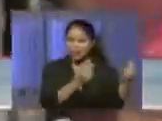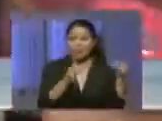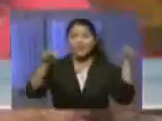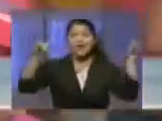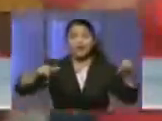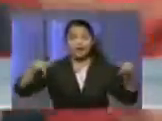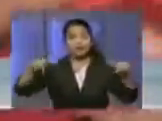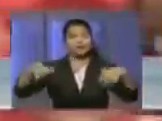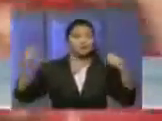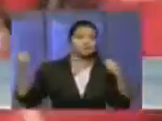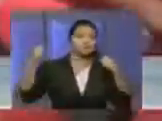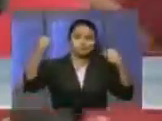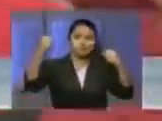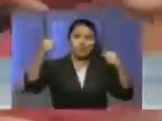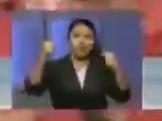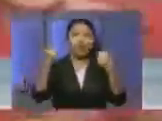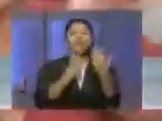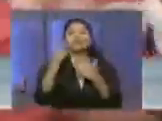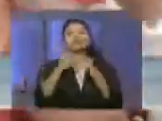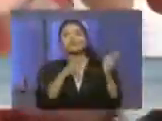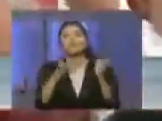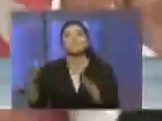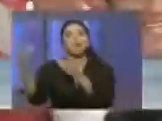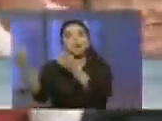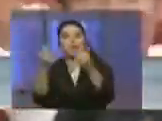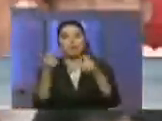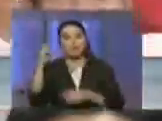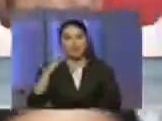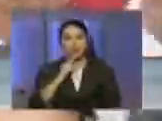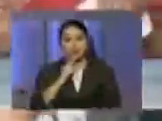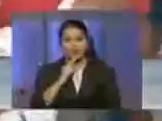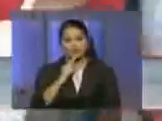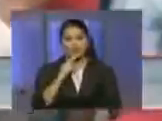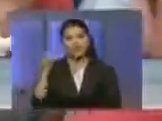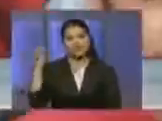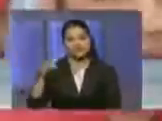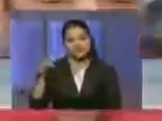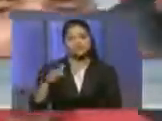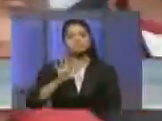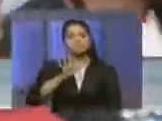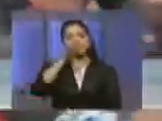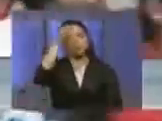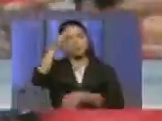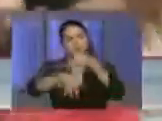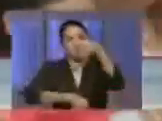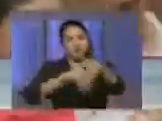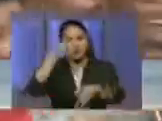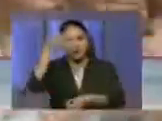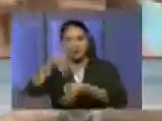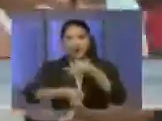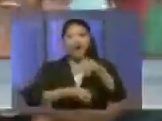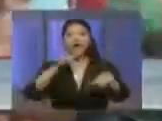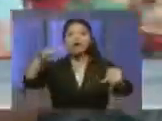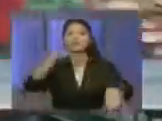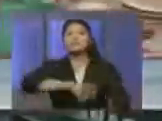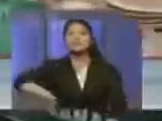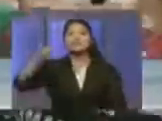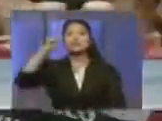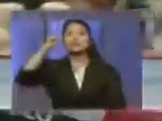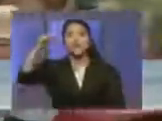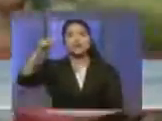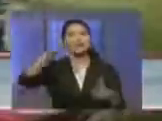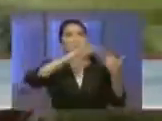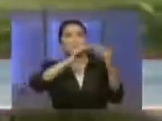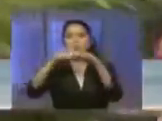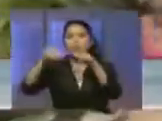triunfar con nuestra agenda económica bolivariana presidente quiero explicar que el socialismo en lo territorial